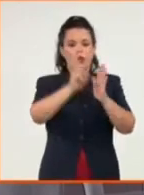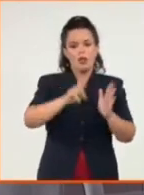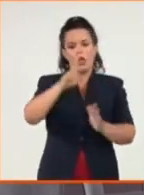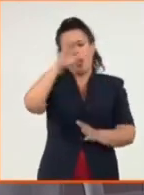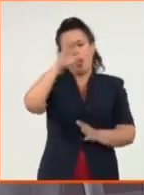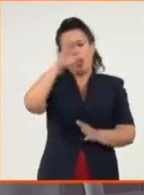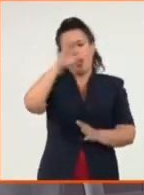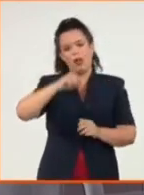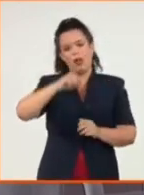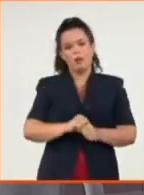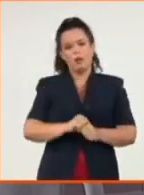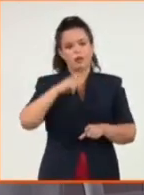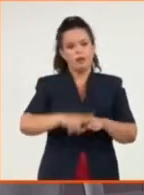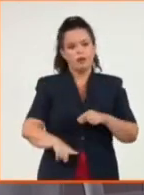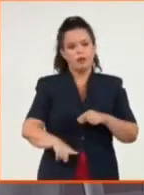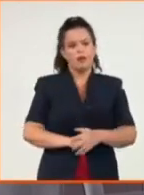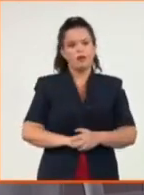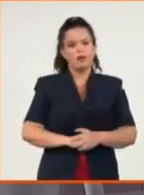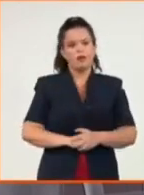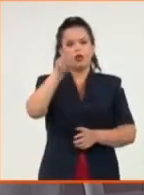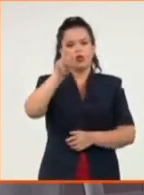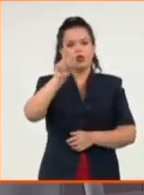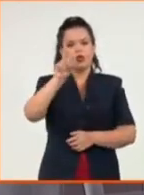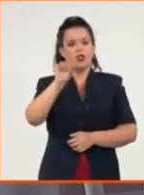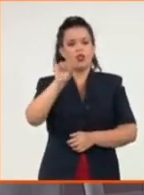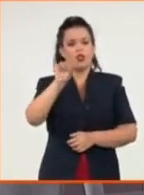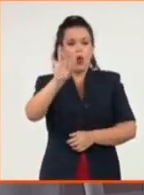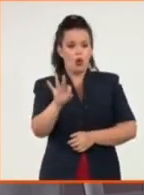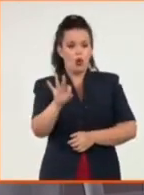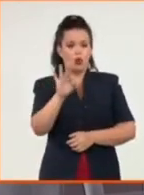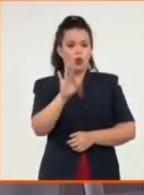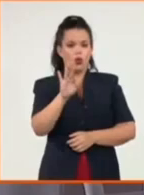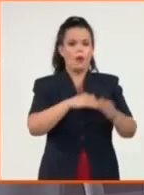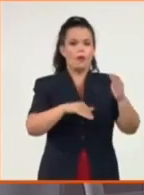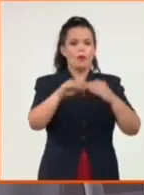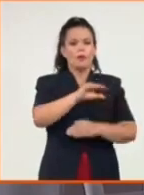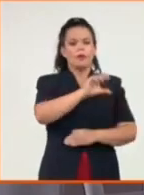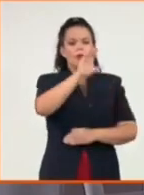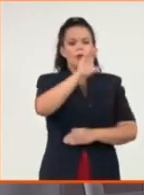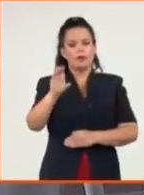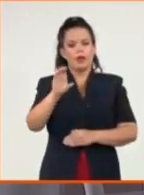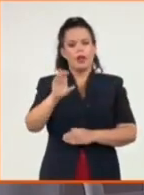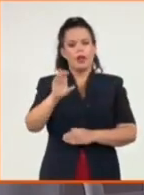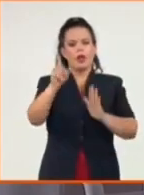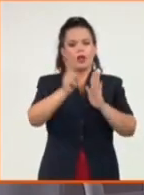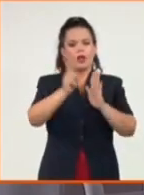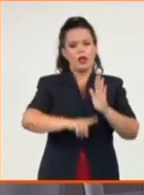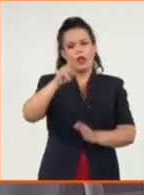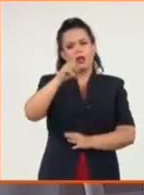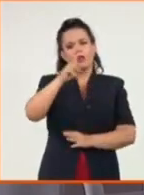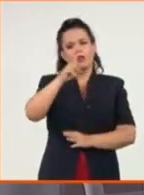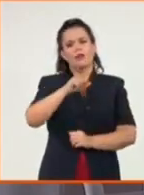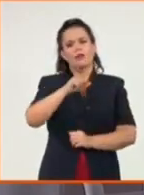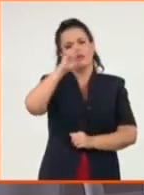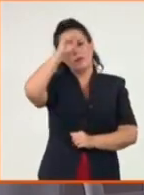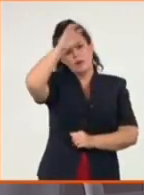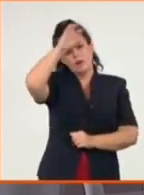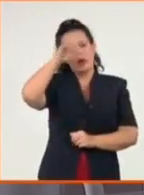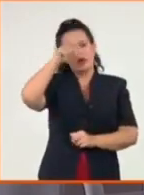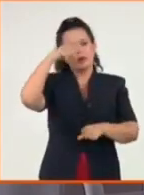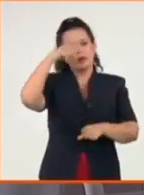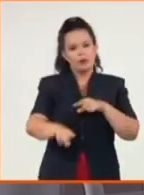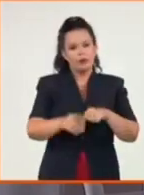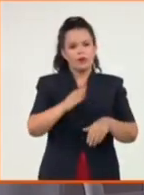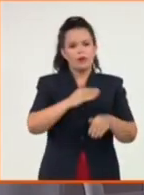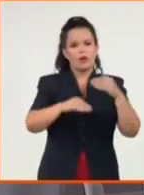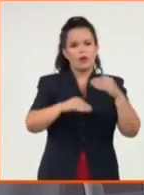y también la 208 del ministerio de jimena y la 322 en ministerios financia y press que van encaminadas a